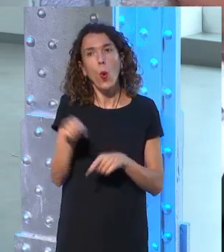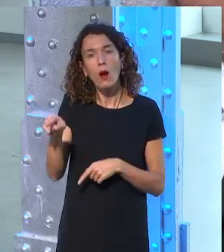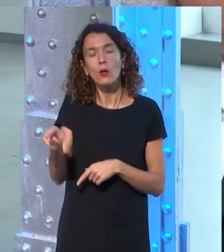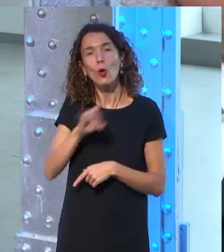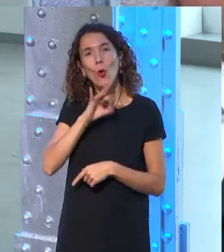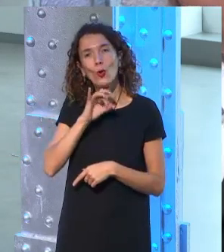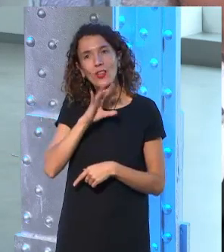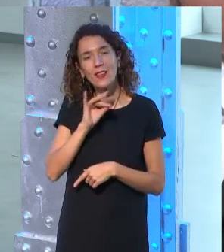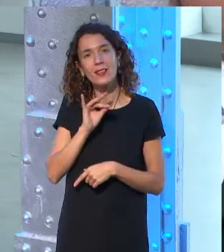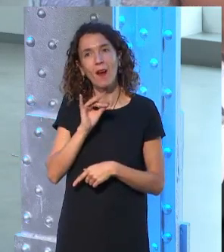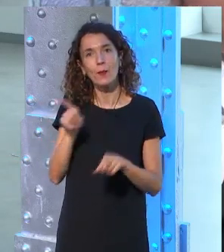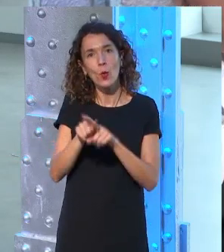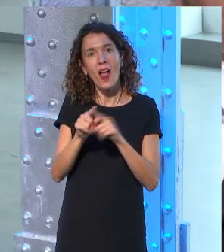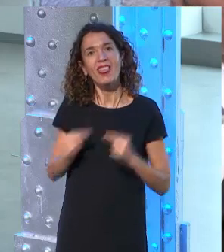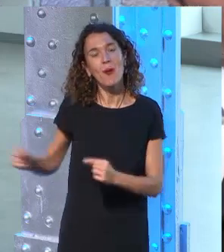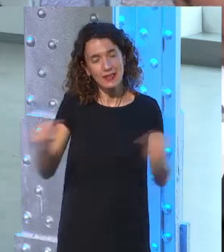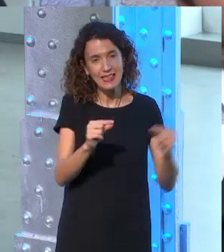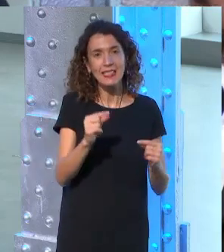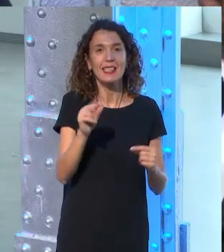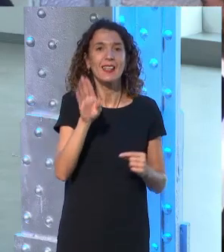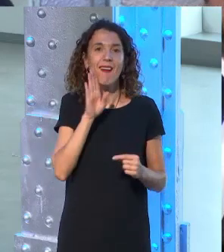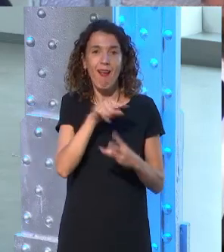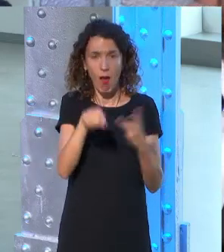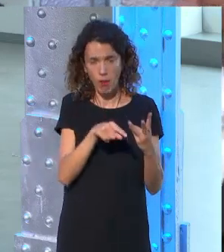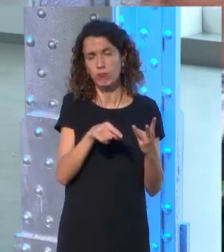Me alegro volver a debatir de esto.